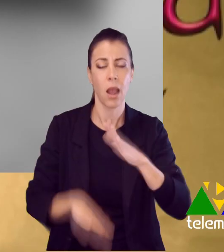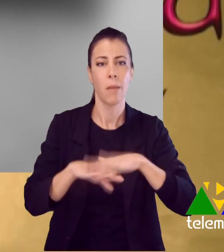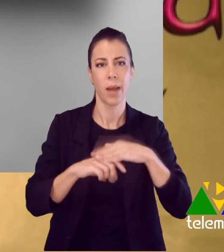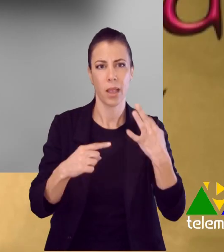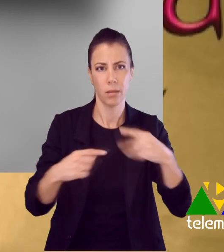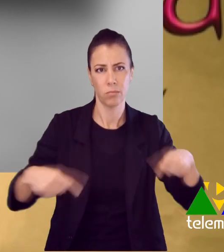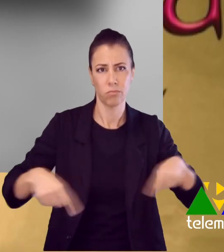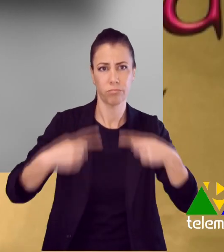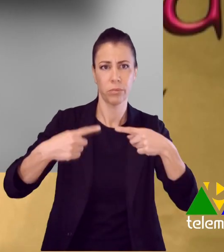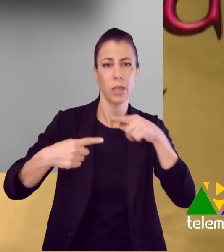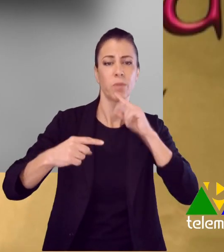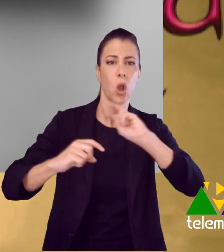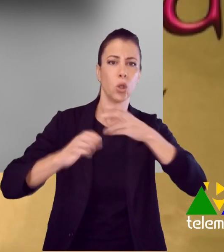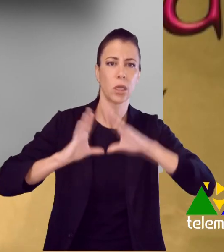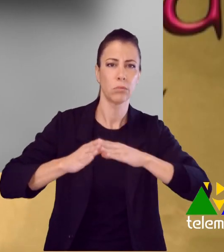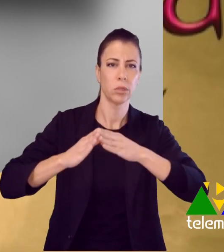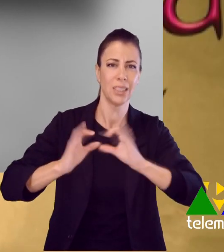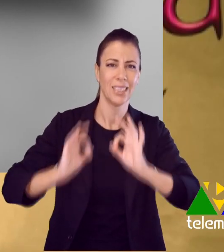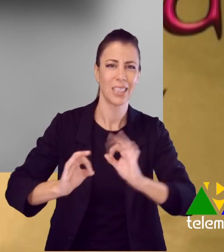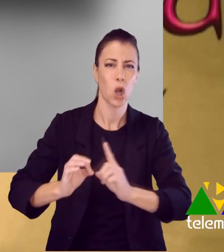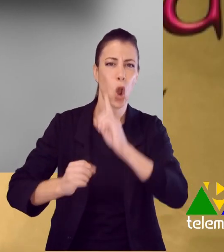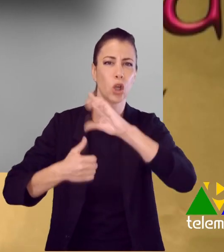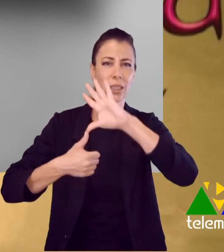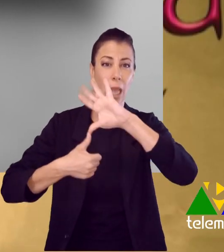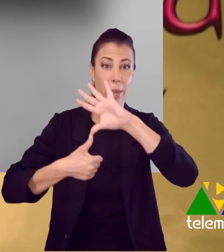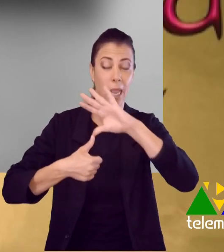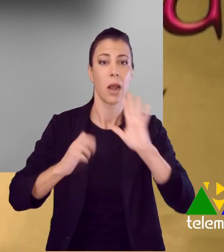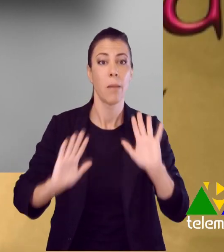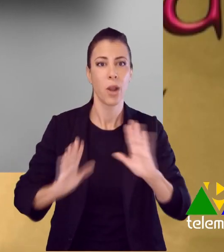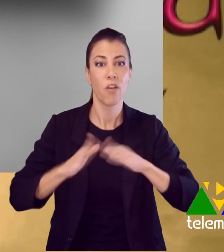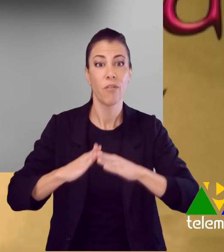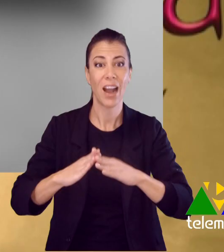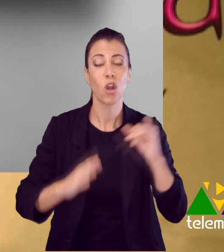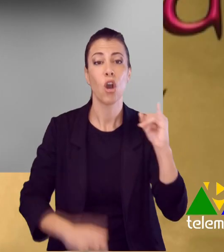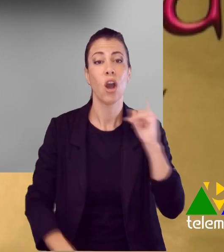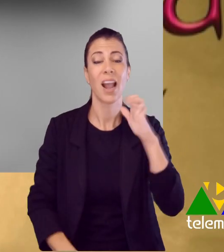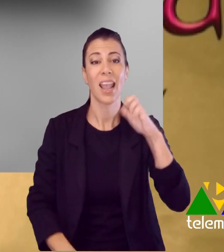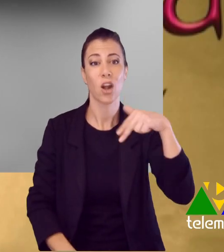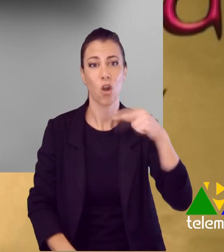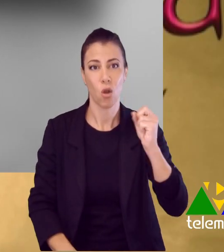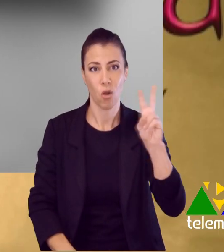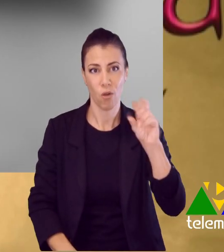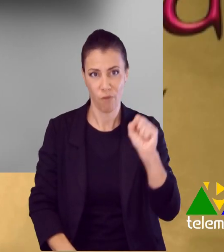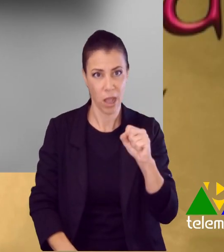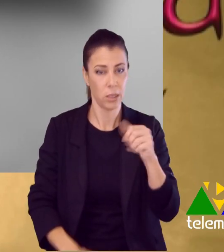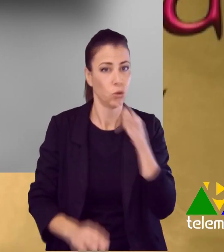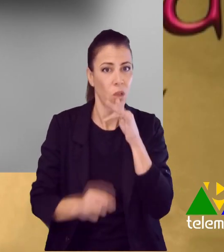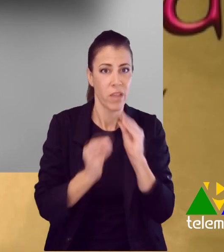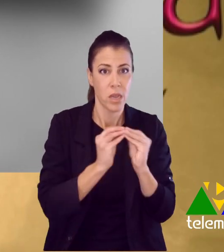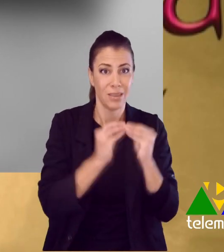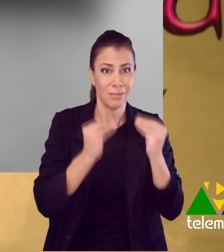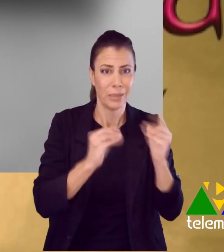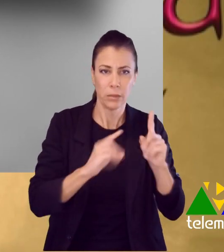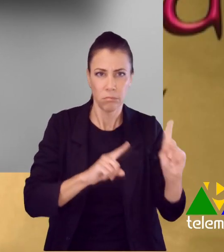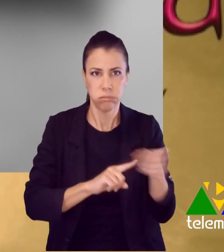flota norteamericana. El barco estaba en Génova, no había terminado de montarse, y lo mandan a la